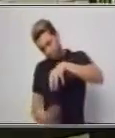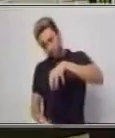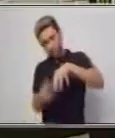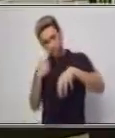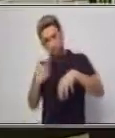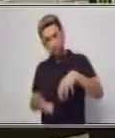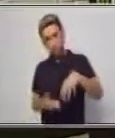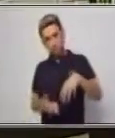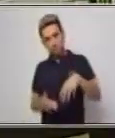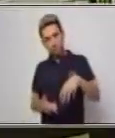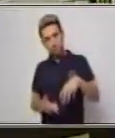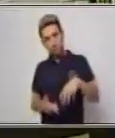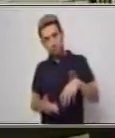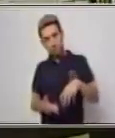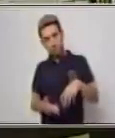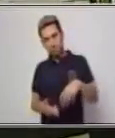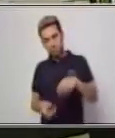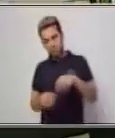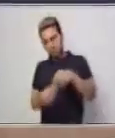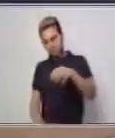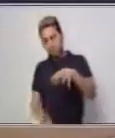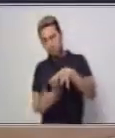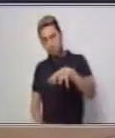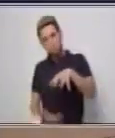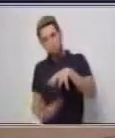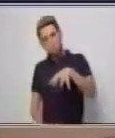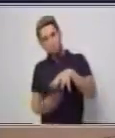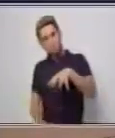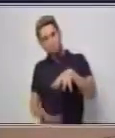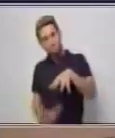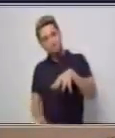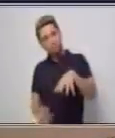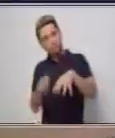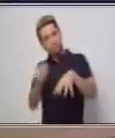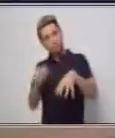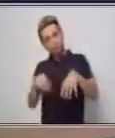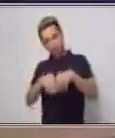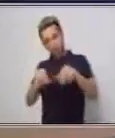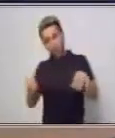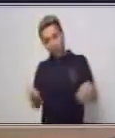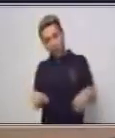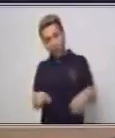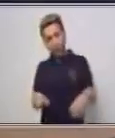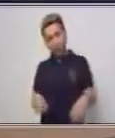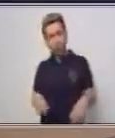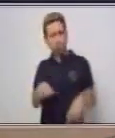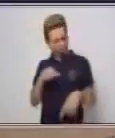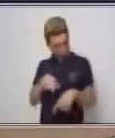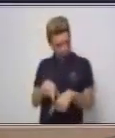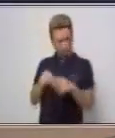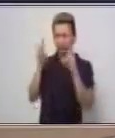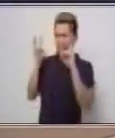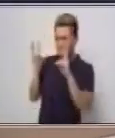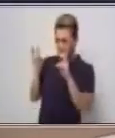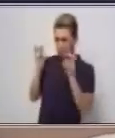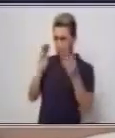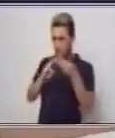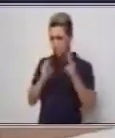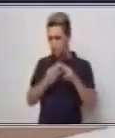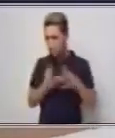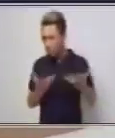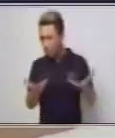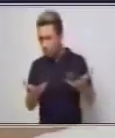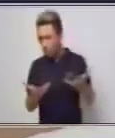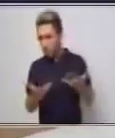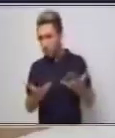logra ver ahí que está cayendo mucha arena. Y dirán, bueno, ¿y esto es de matemática? ¡Ah!